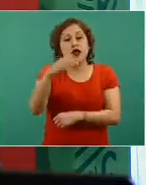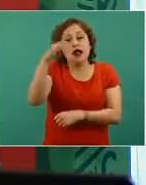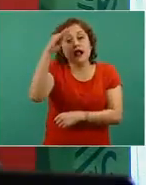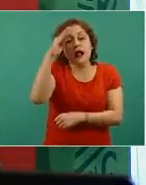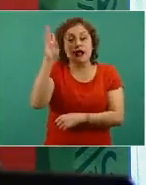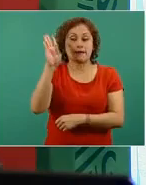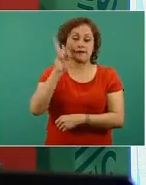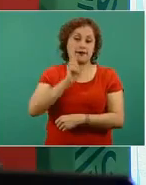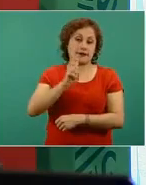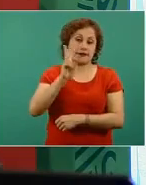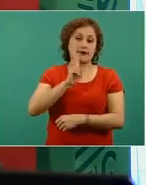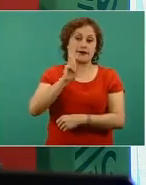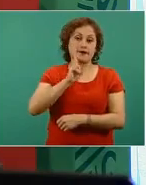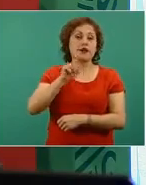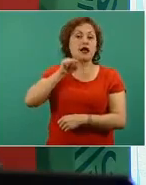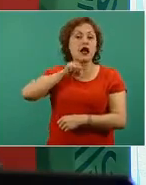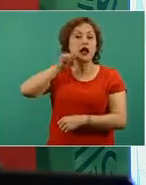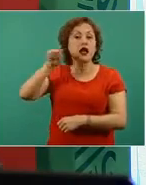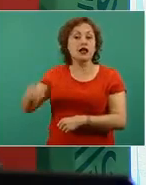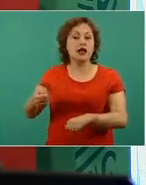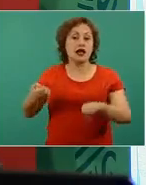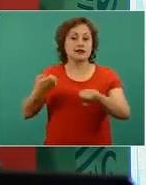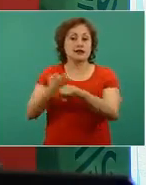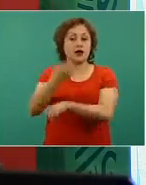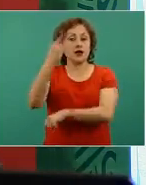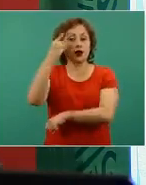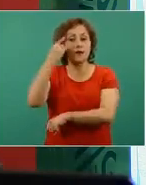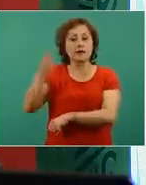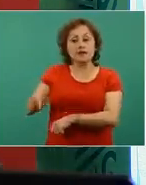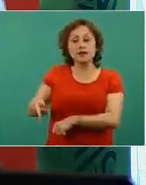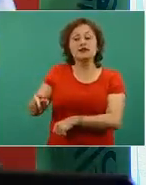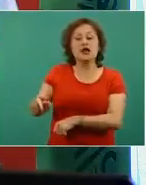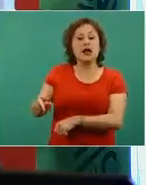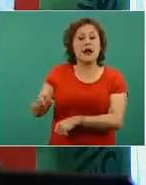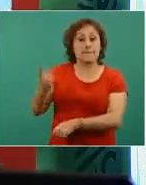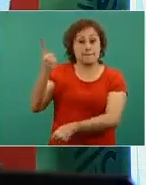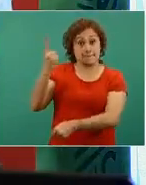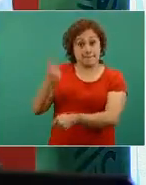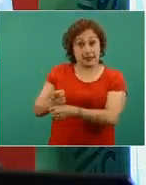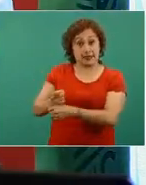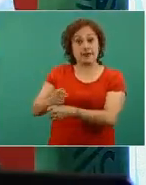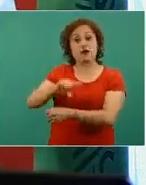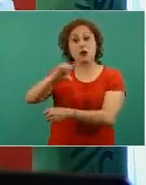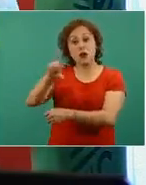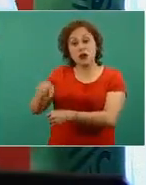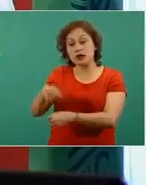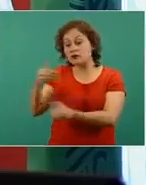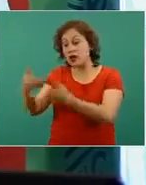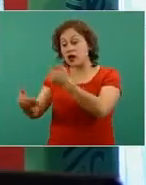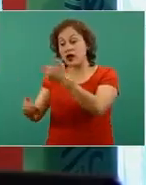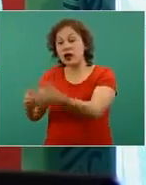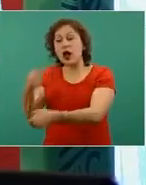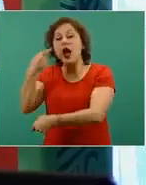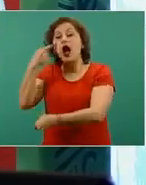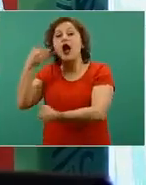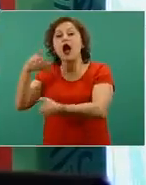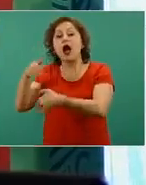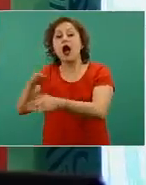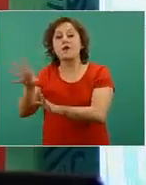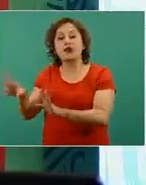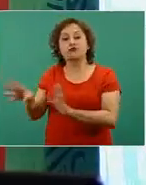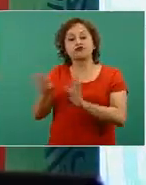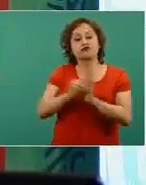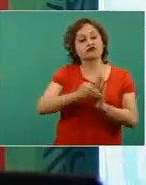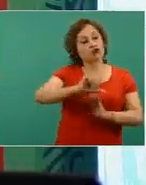Campeche será ejemplo, será guía de lo que puede hacerse en otras entidades federativas y eventualmente en todo el